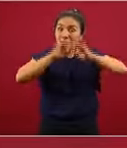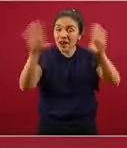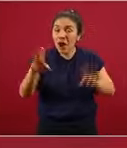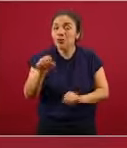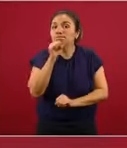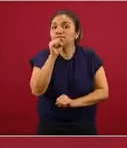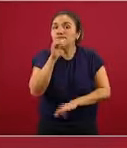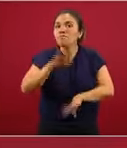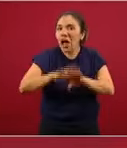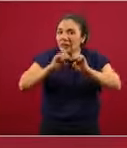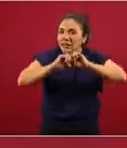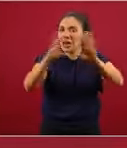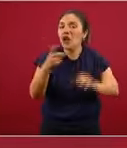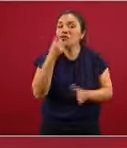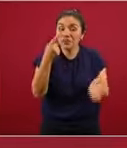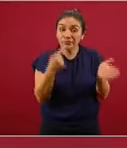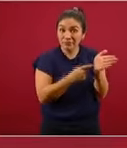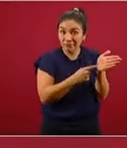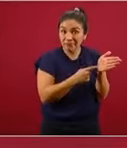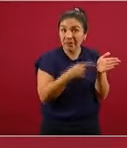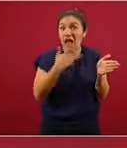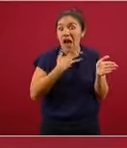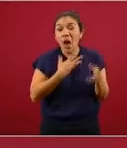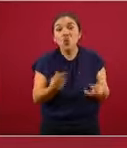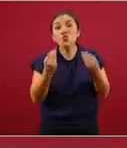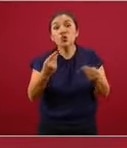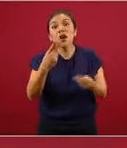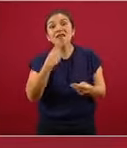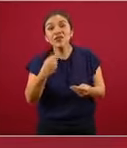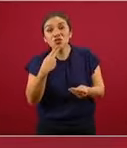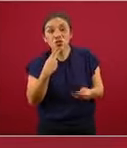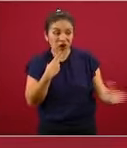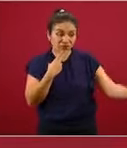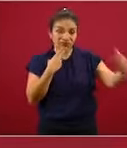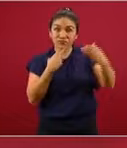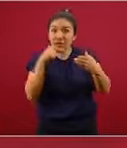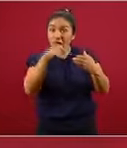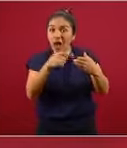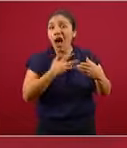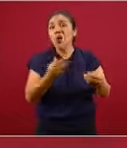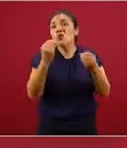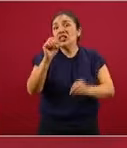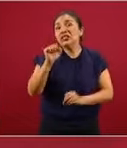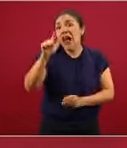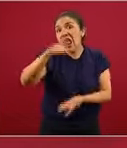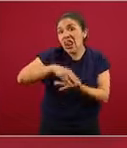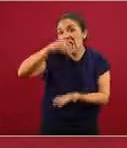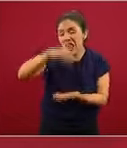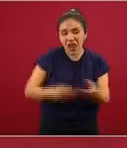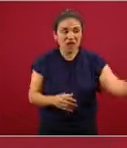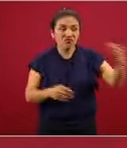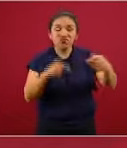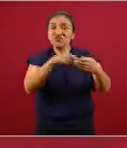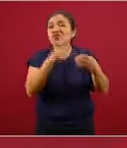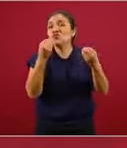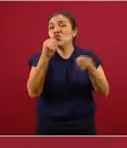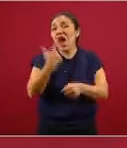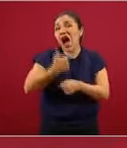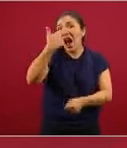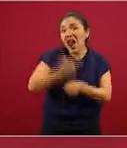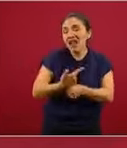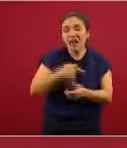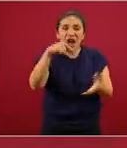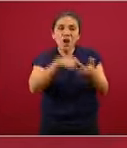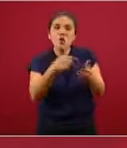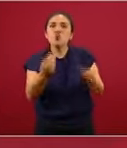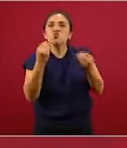indicación clara que dice esto es alto en azúcares, esto es alto en sodio, esto es alto en grasas o esto es alto en